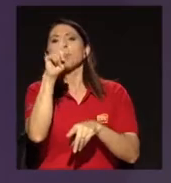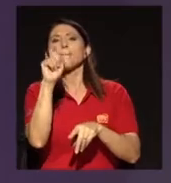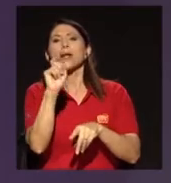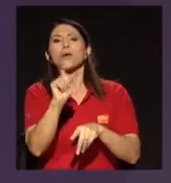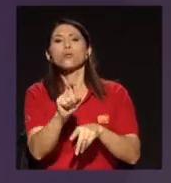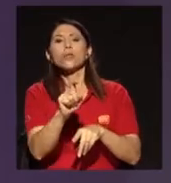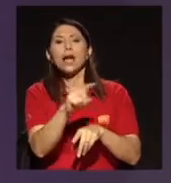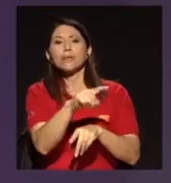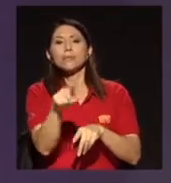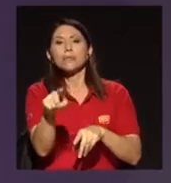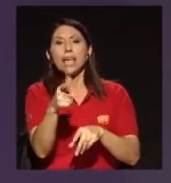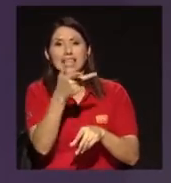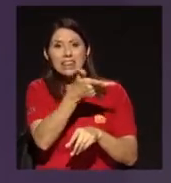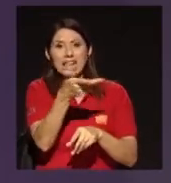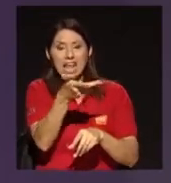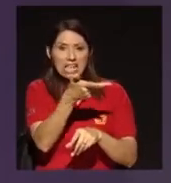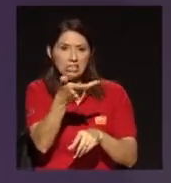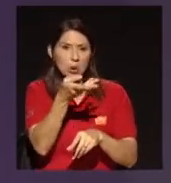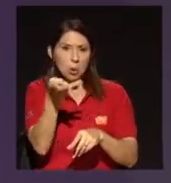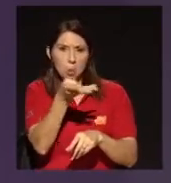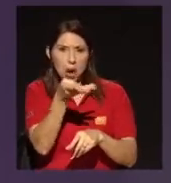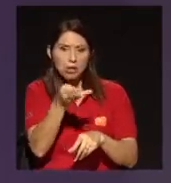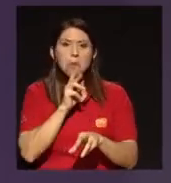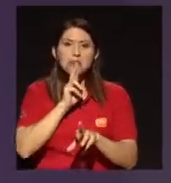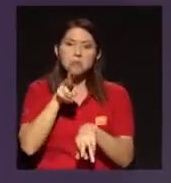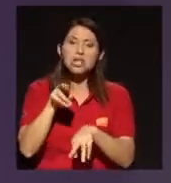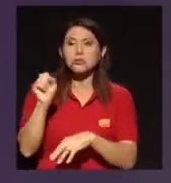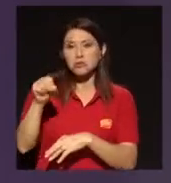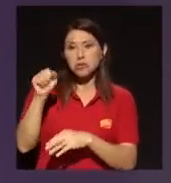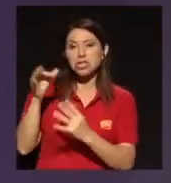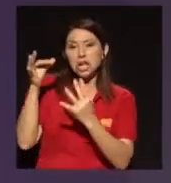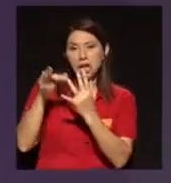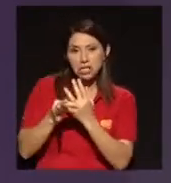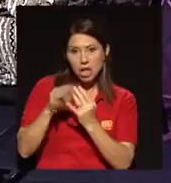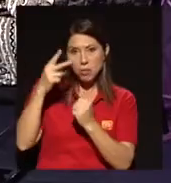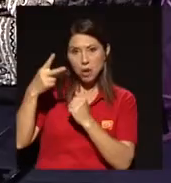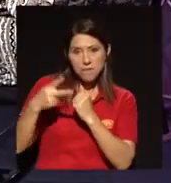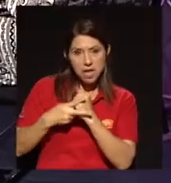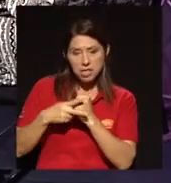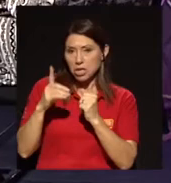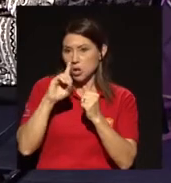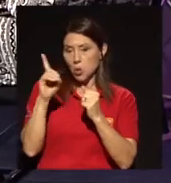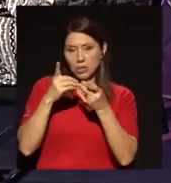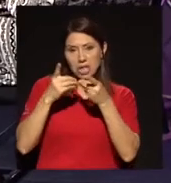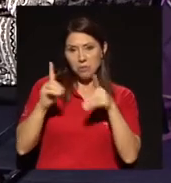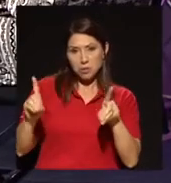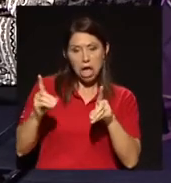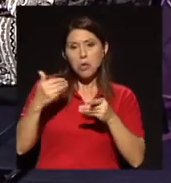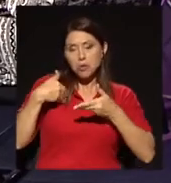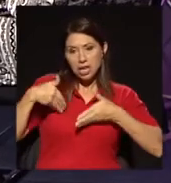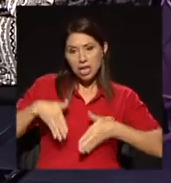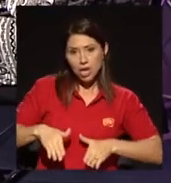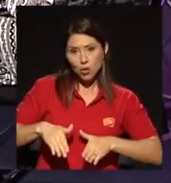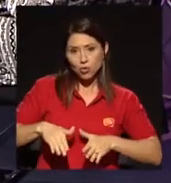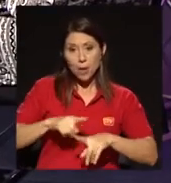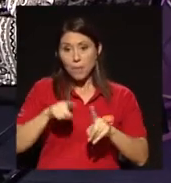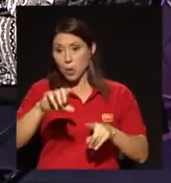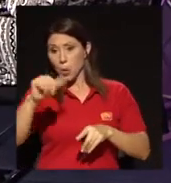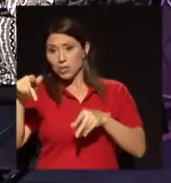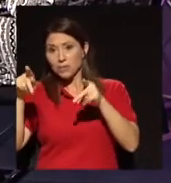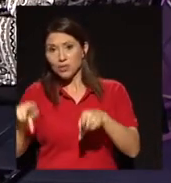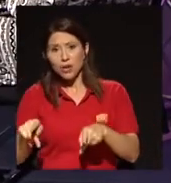3, 4 de ellos de que sí, está casado una vez, que no se ha divorciado, que tiene hijos, y el resto son múltiples conformaciones